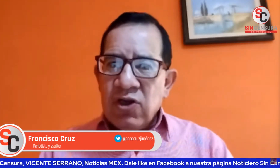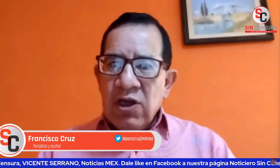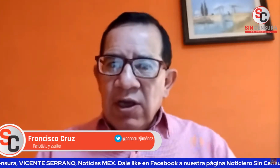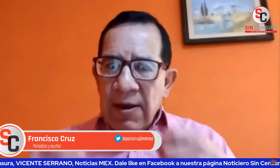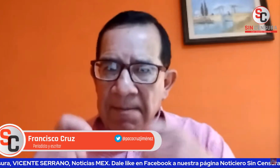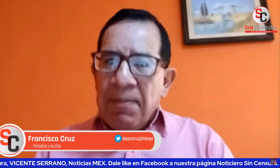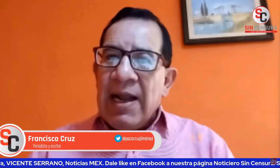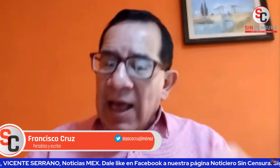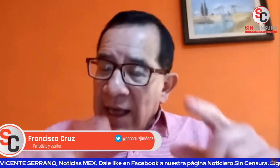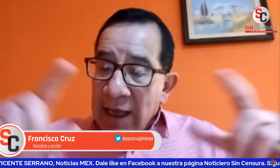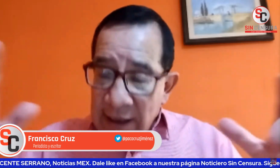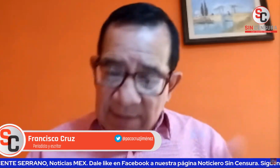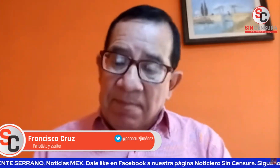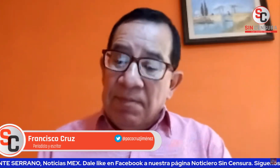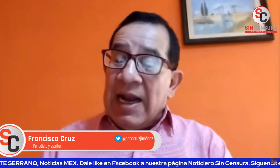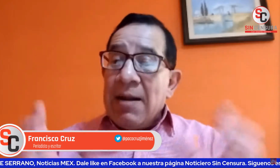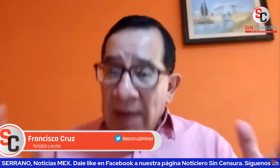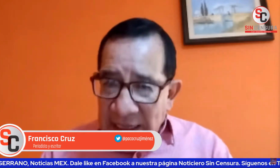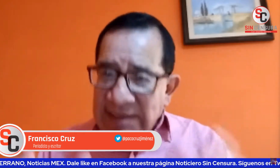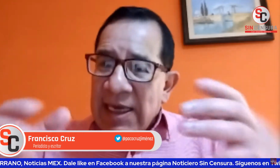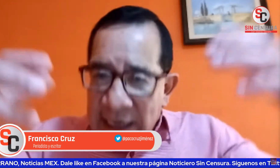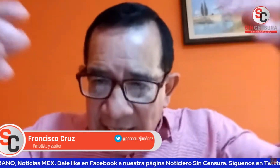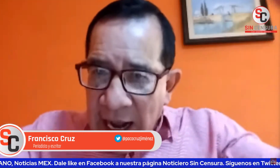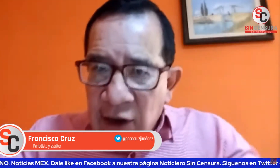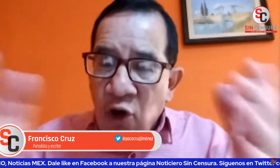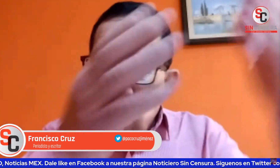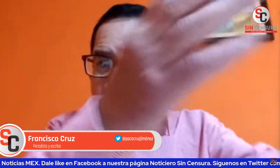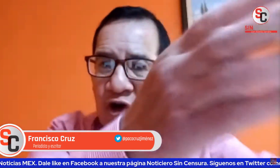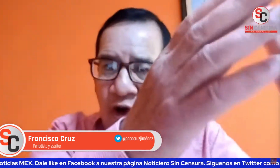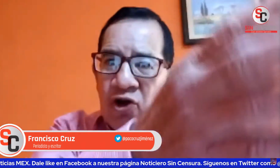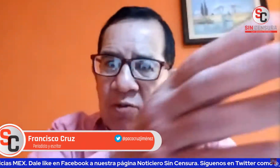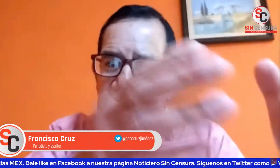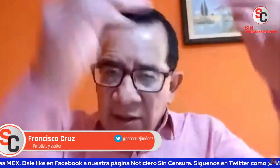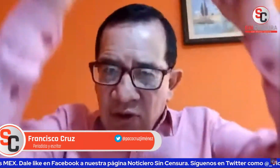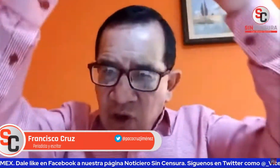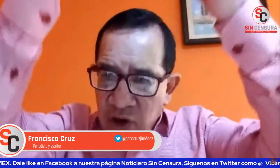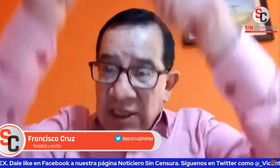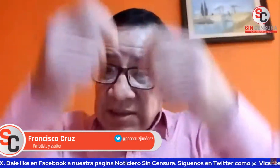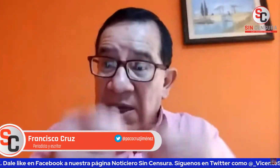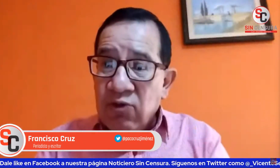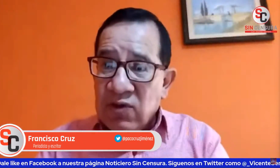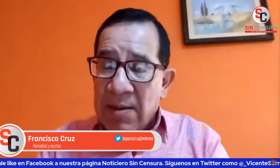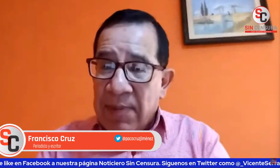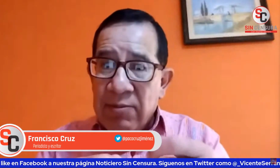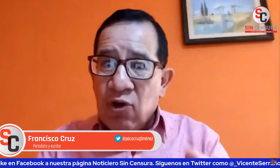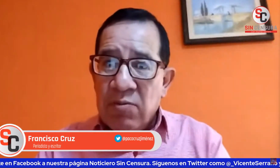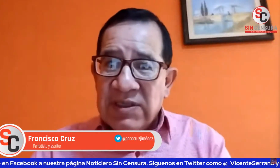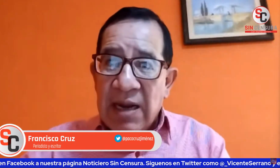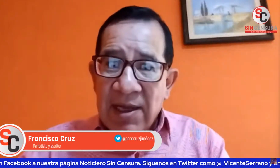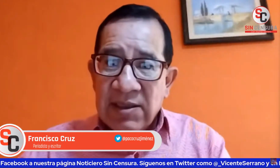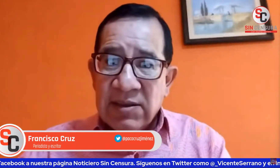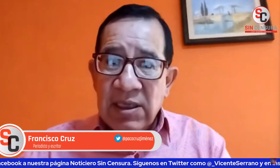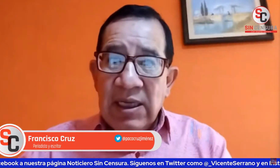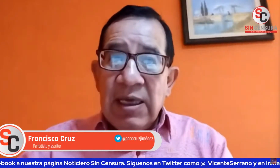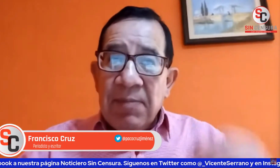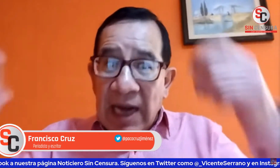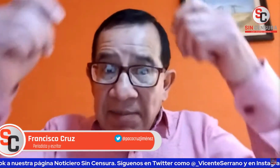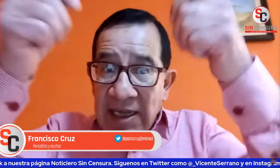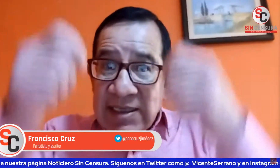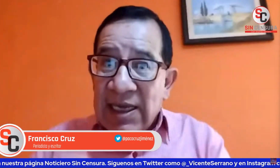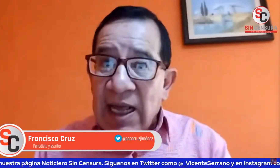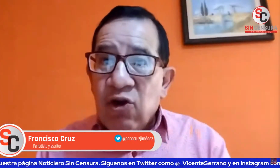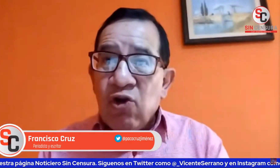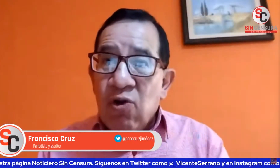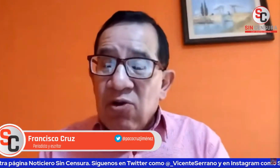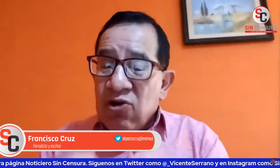proyectos para, para armar ese gran conglomerado que hoy desmenuza Pablo Gómez Álvarez, para armar